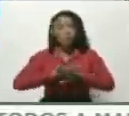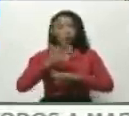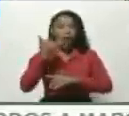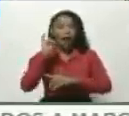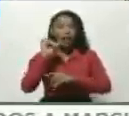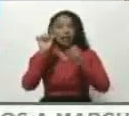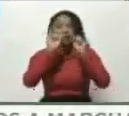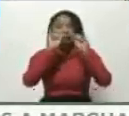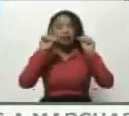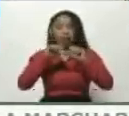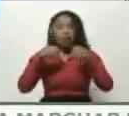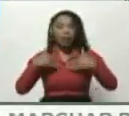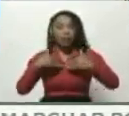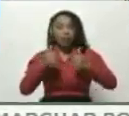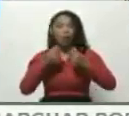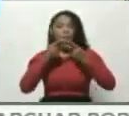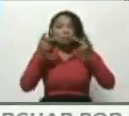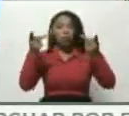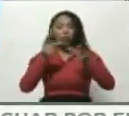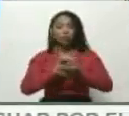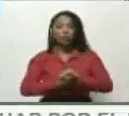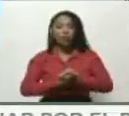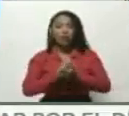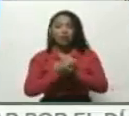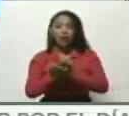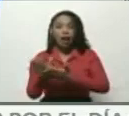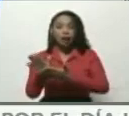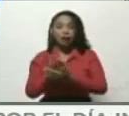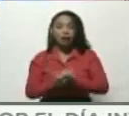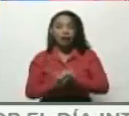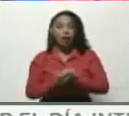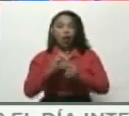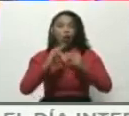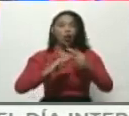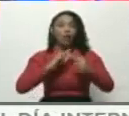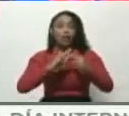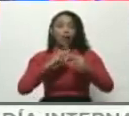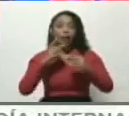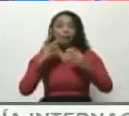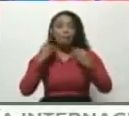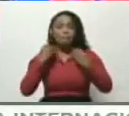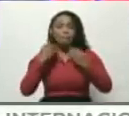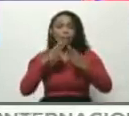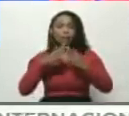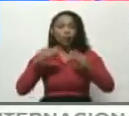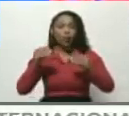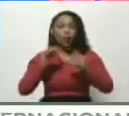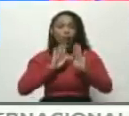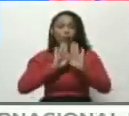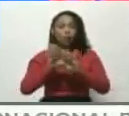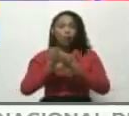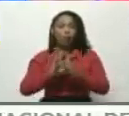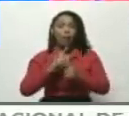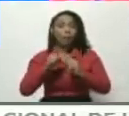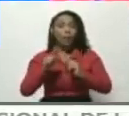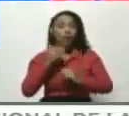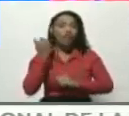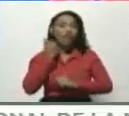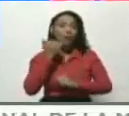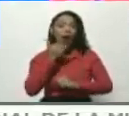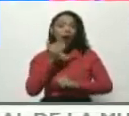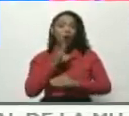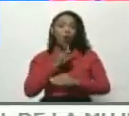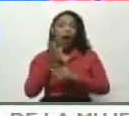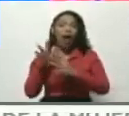tenemos sistemas de salud público, gratuito, universales para todos. Pero el enfermo que iba a